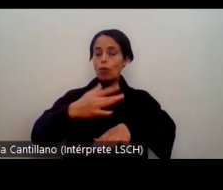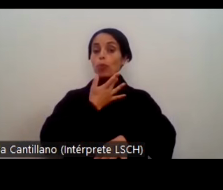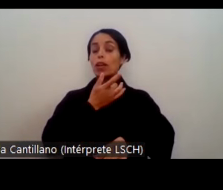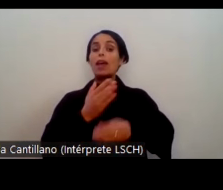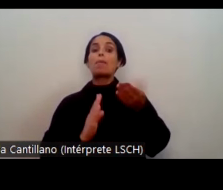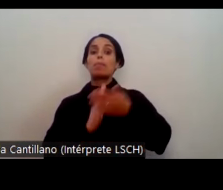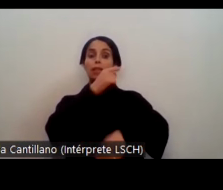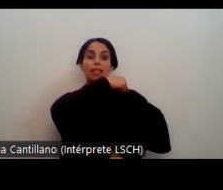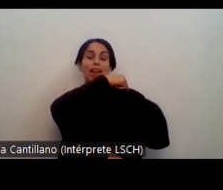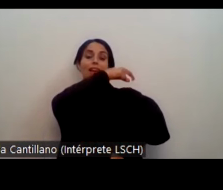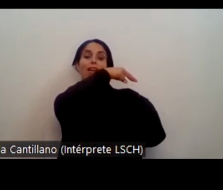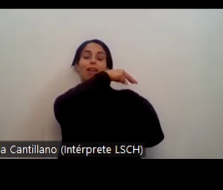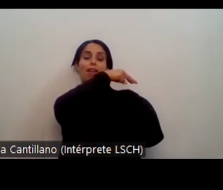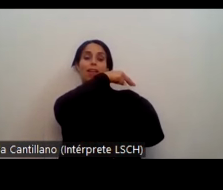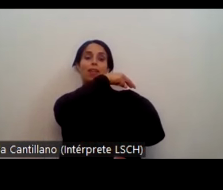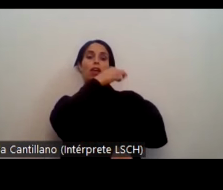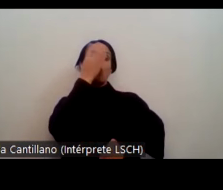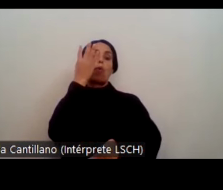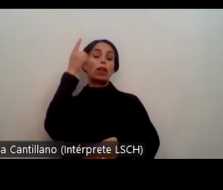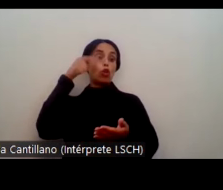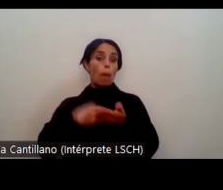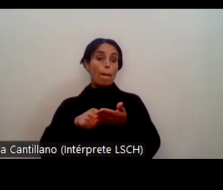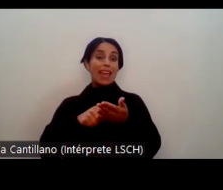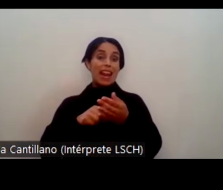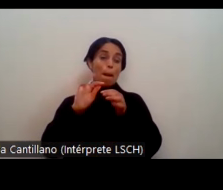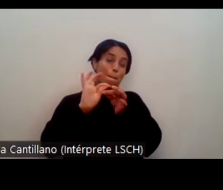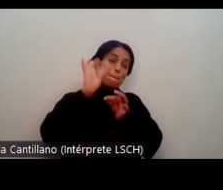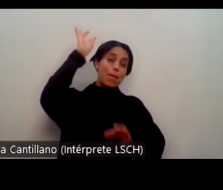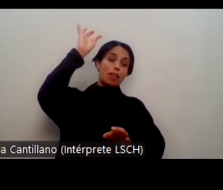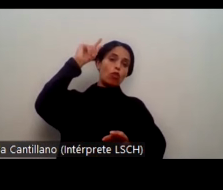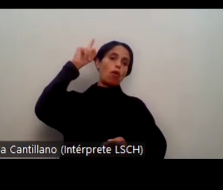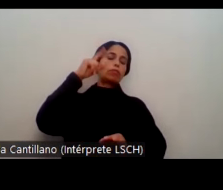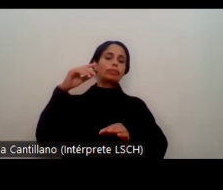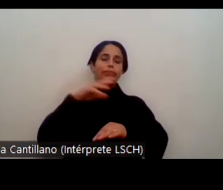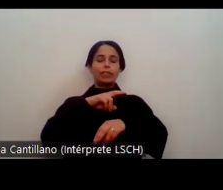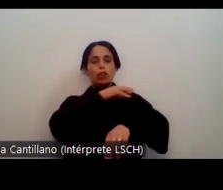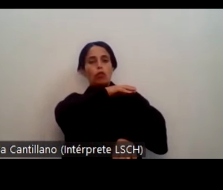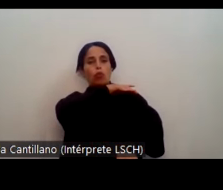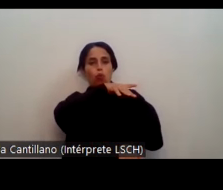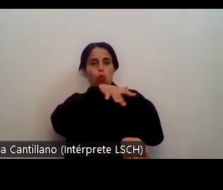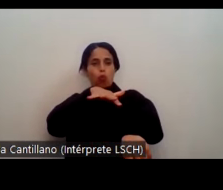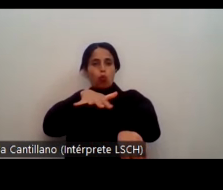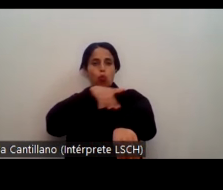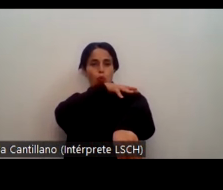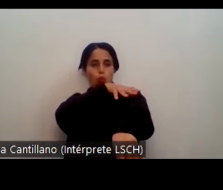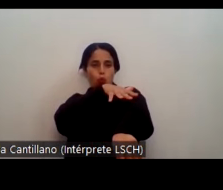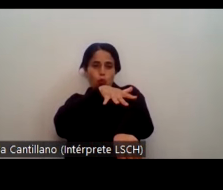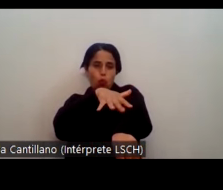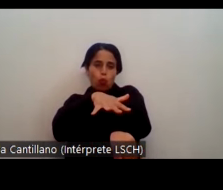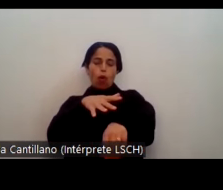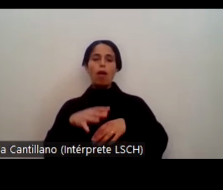altas, 4.000 metros de altura, y hace este recorrido y por donde va pasando